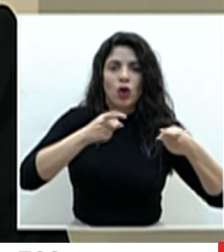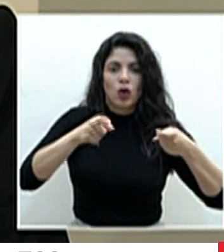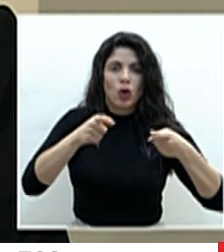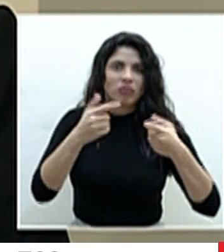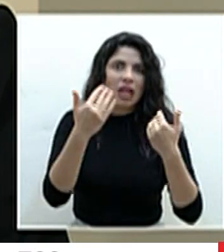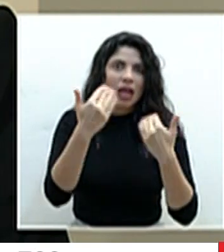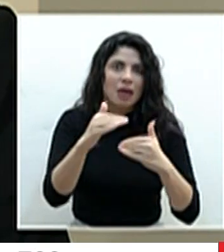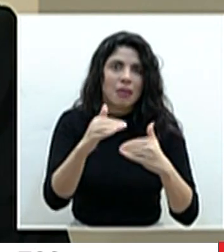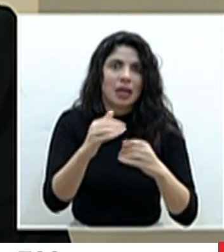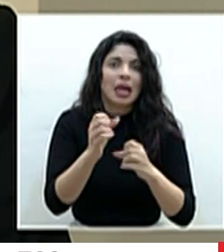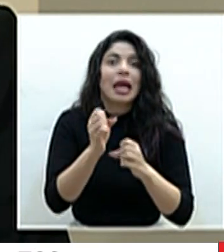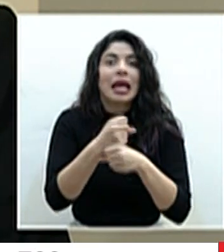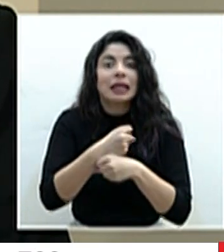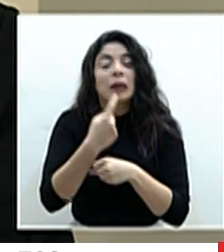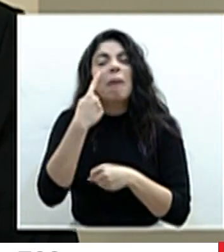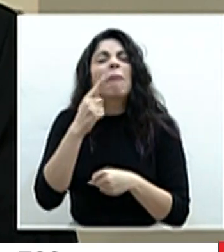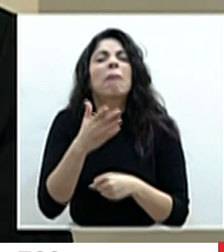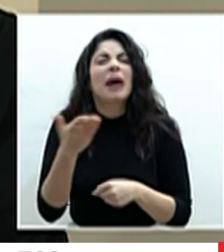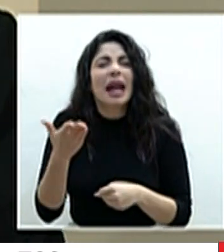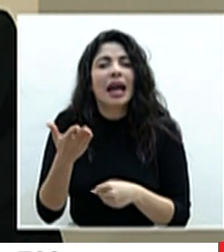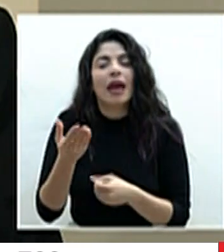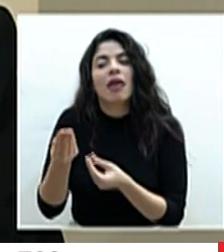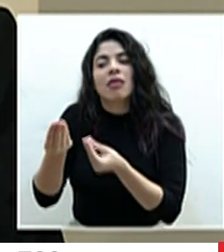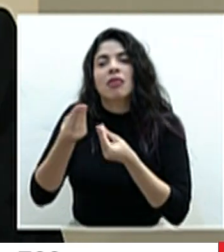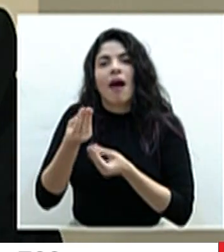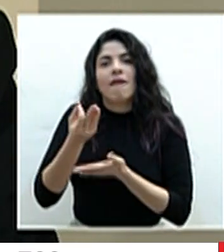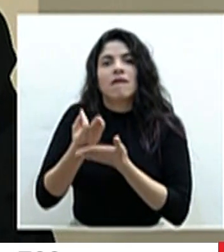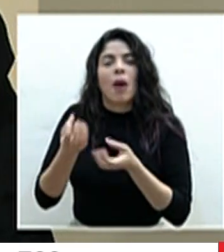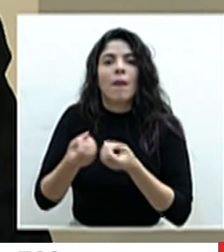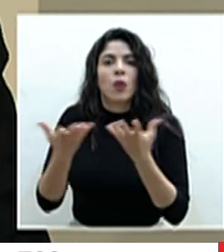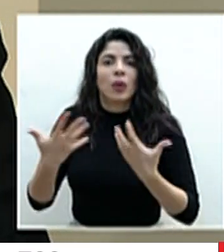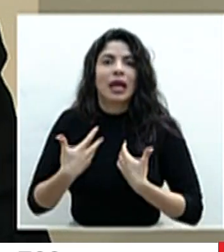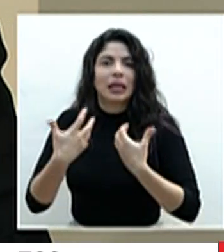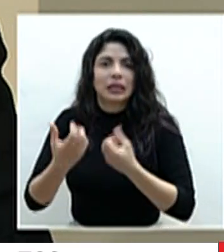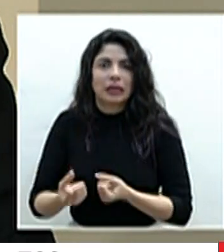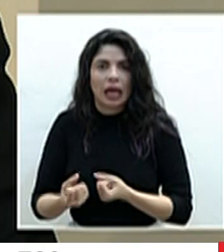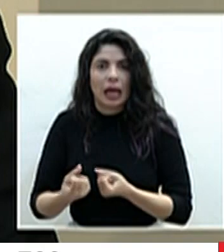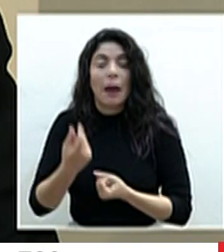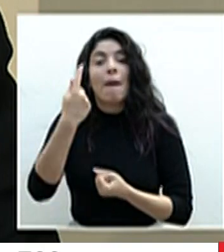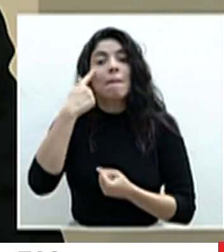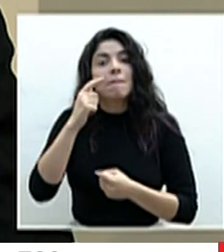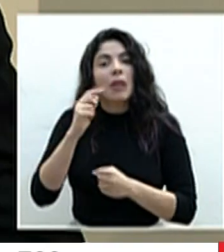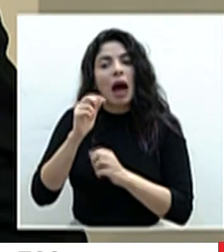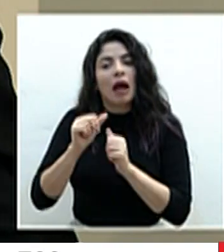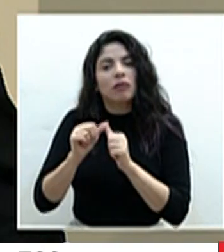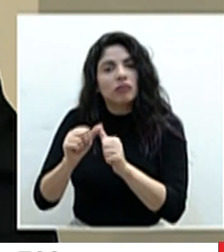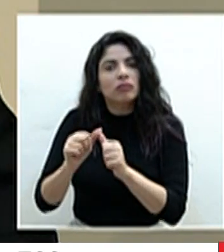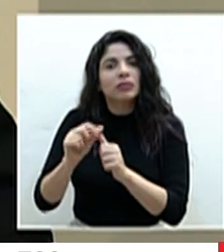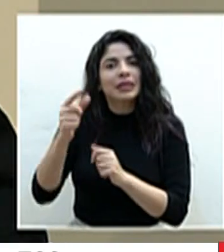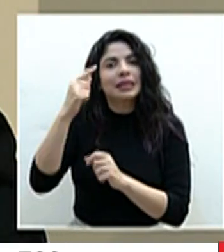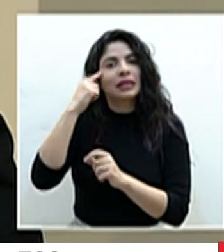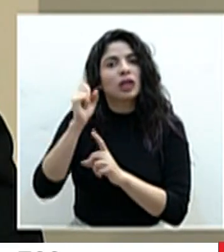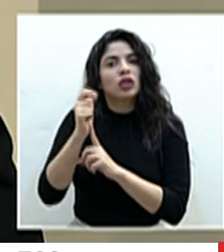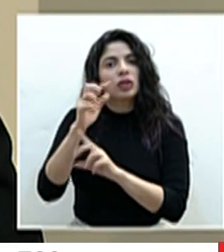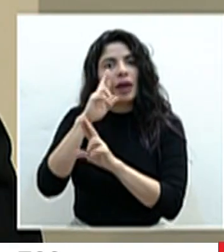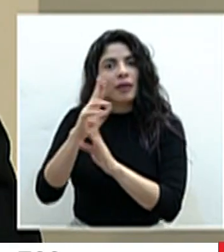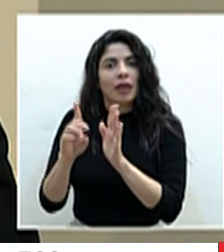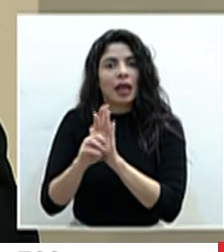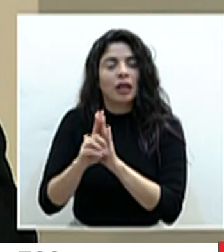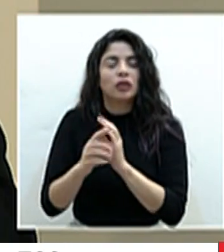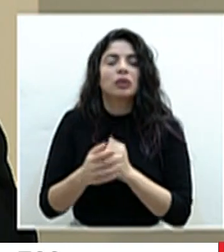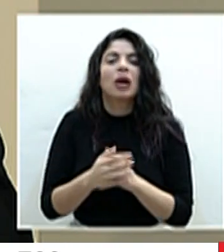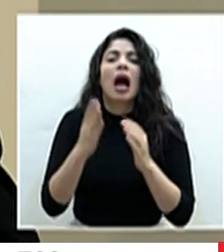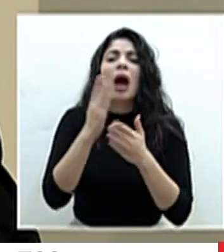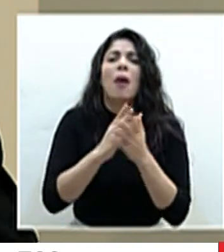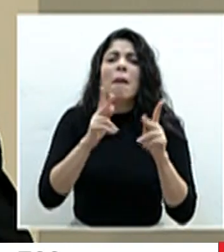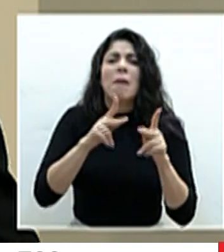las hemos hecho para tener finanzas públicas sanas y para cuidar al Estado Social de Derecho. Se cuestionaba lo que dijo